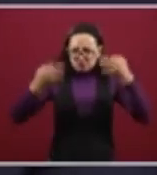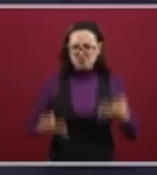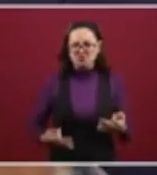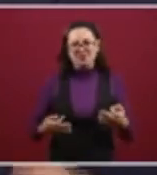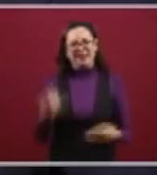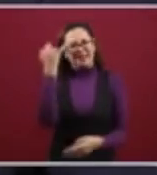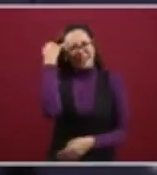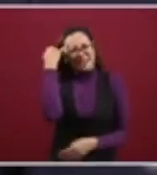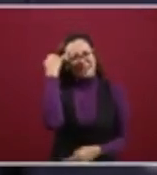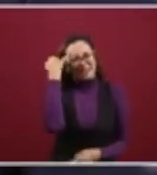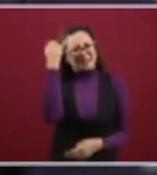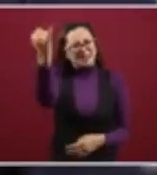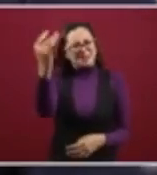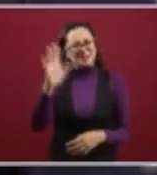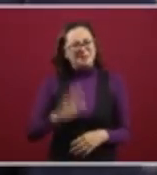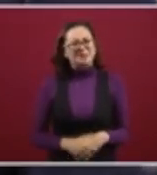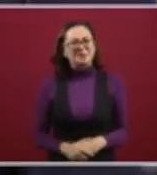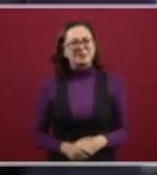Imagínense